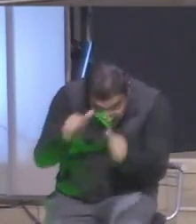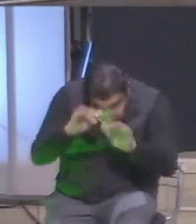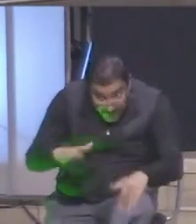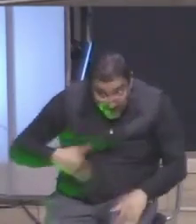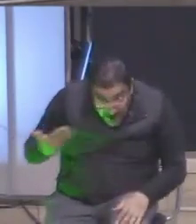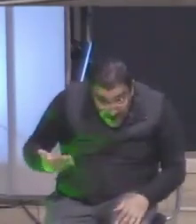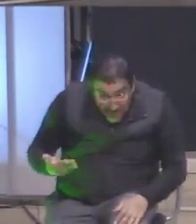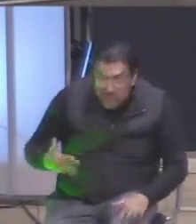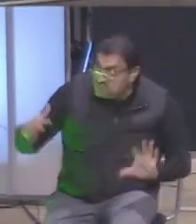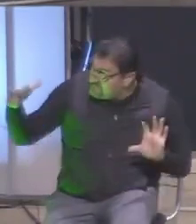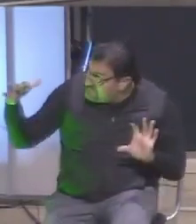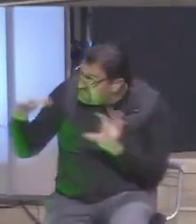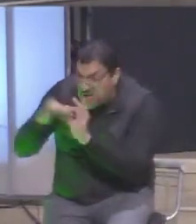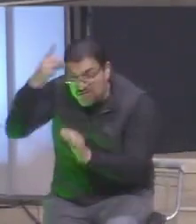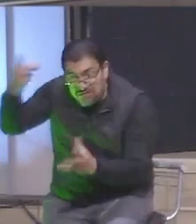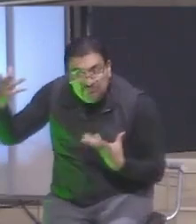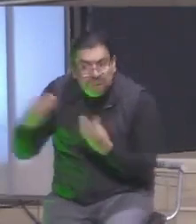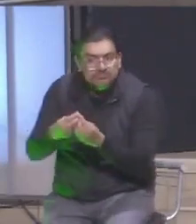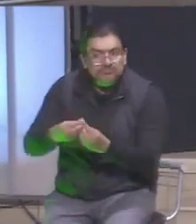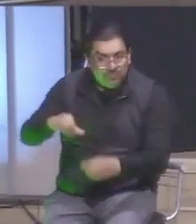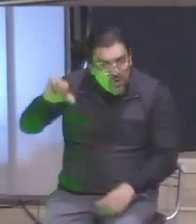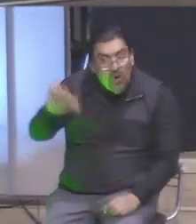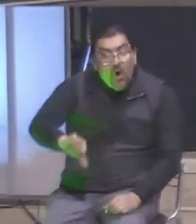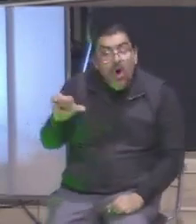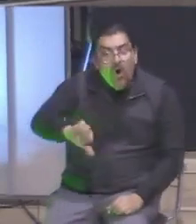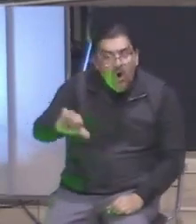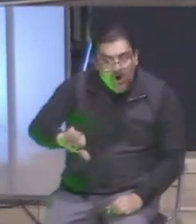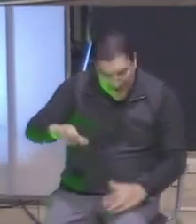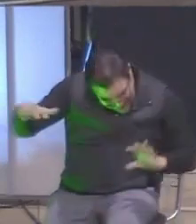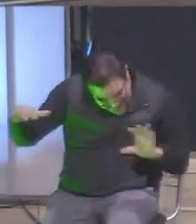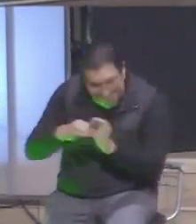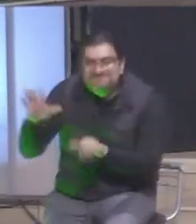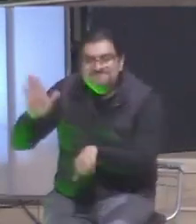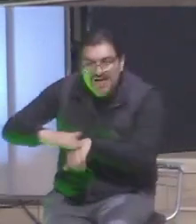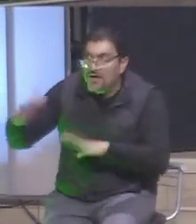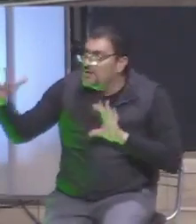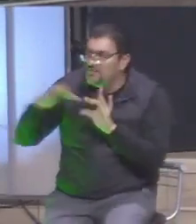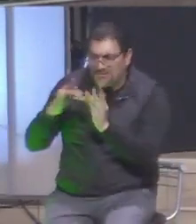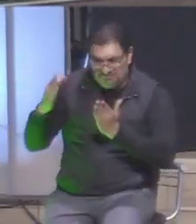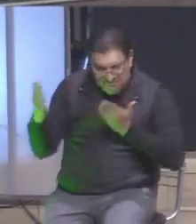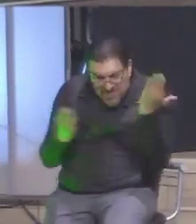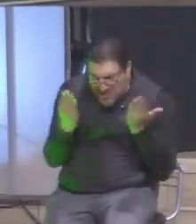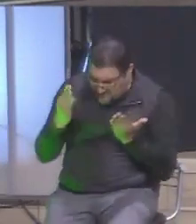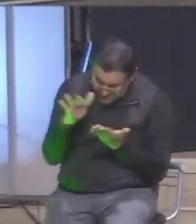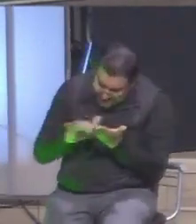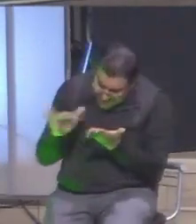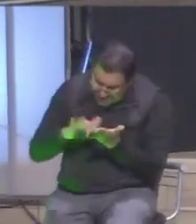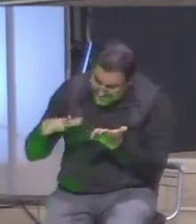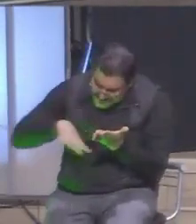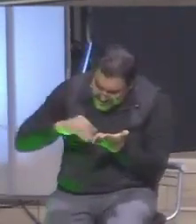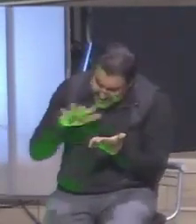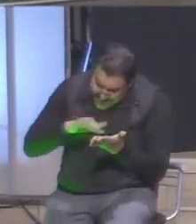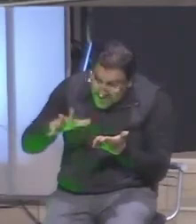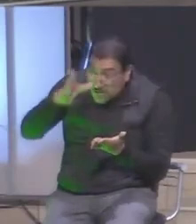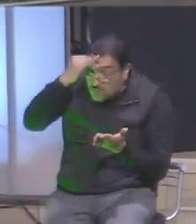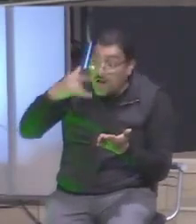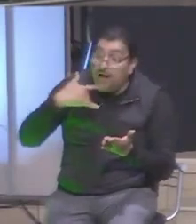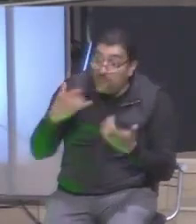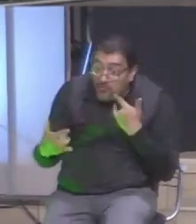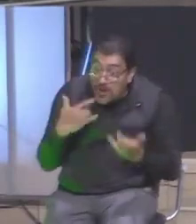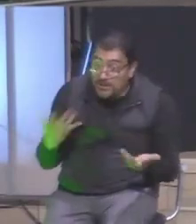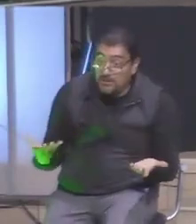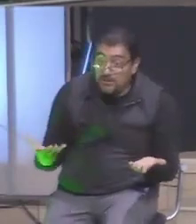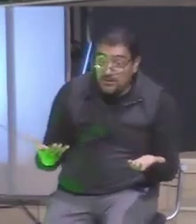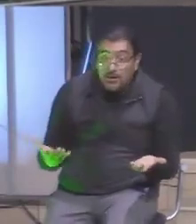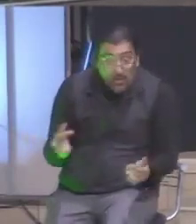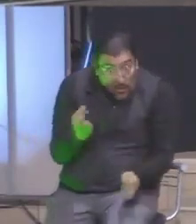Busca más a Dios Búscalo más estudia más tenemos la posibilidad el día de hoy de